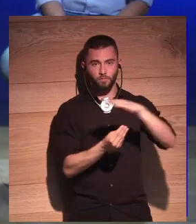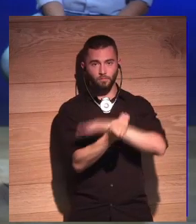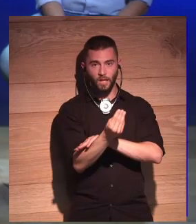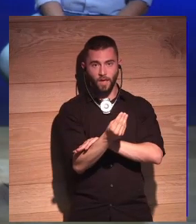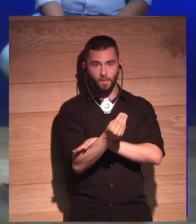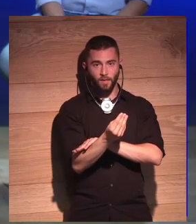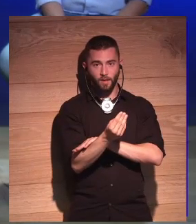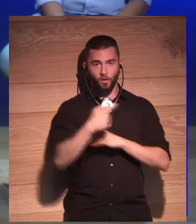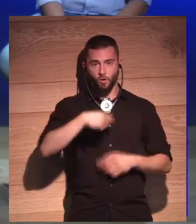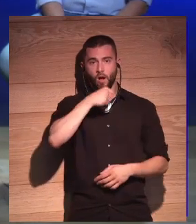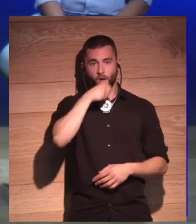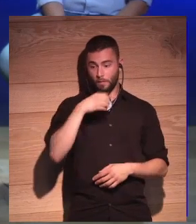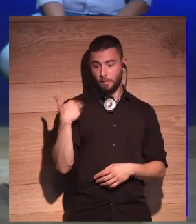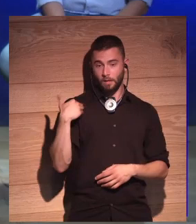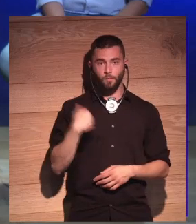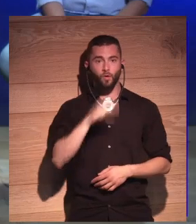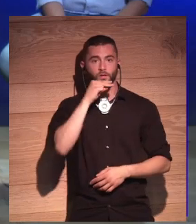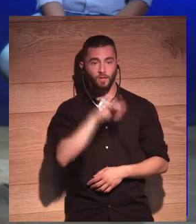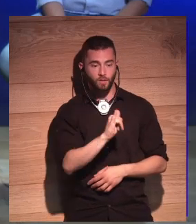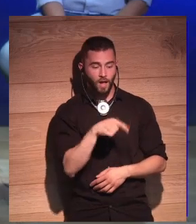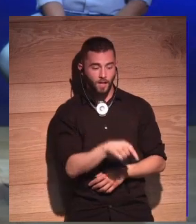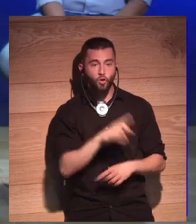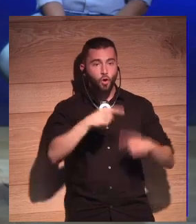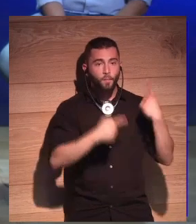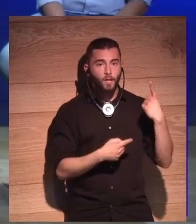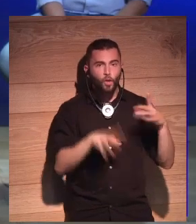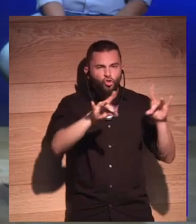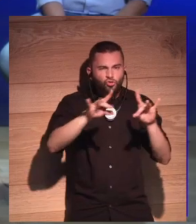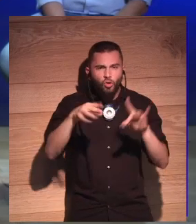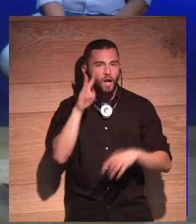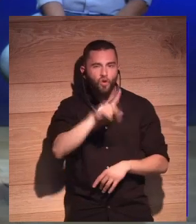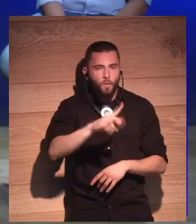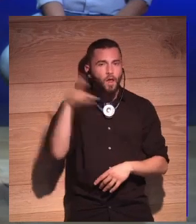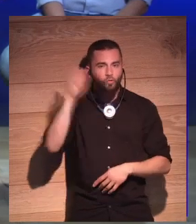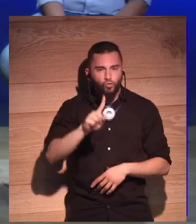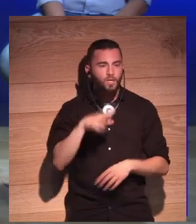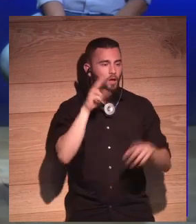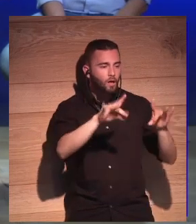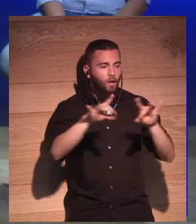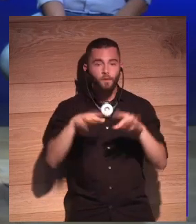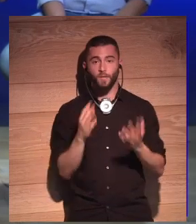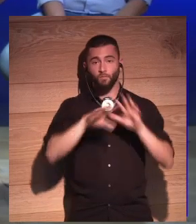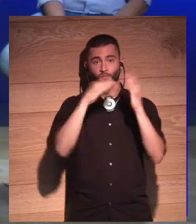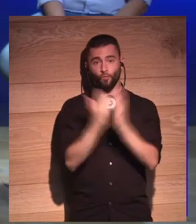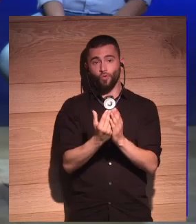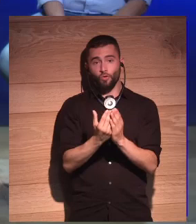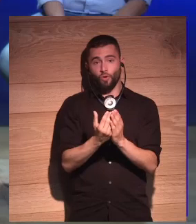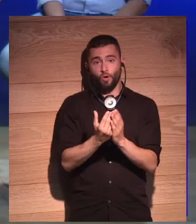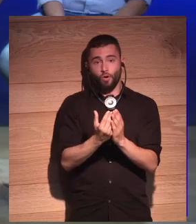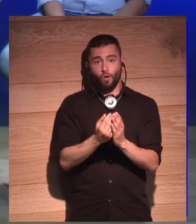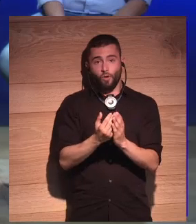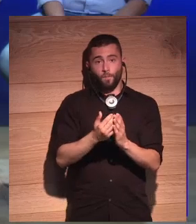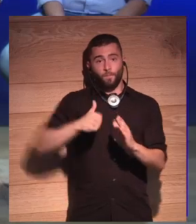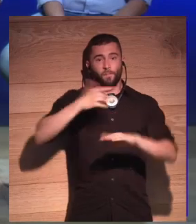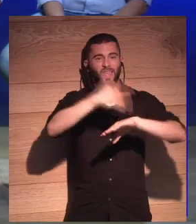Acabo de ser abuelo y tengo un nieto y lo primero que hace es tocar. No ve, no oye, no escucha. Y sin embargo, en el mundo virtual, el tacto está